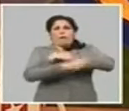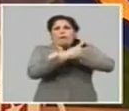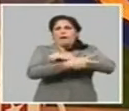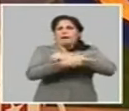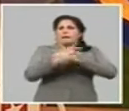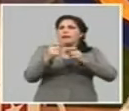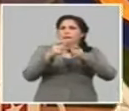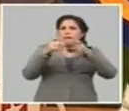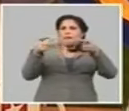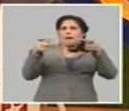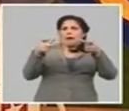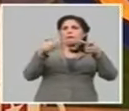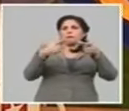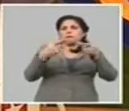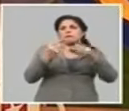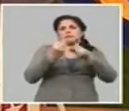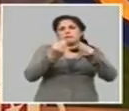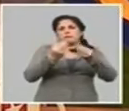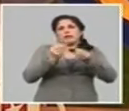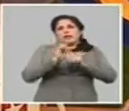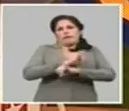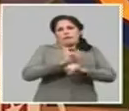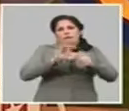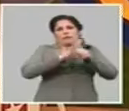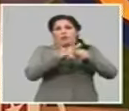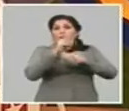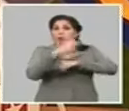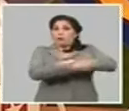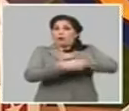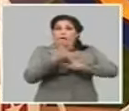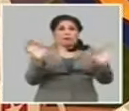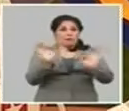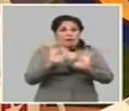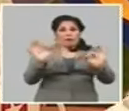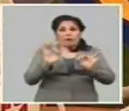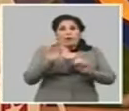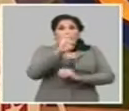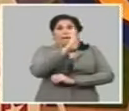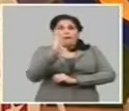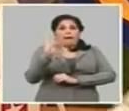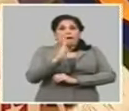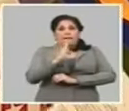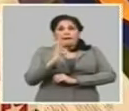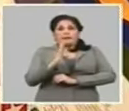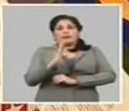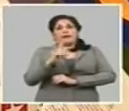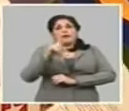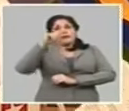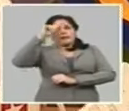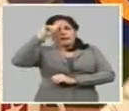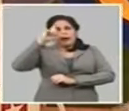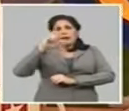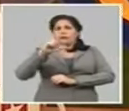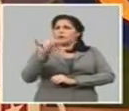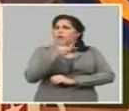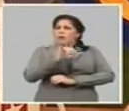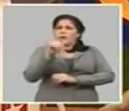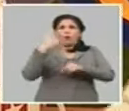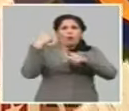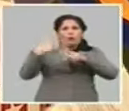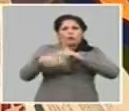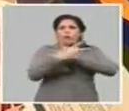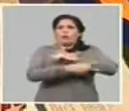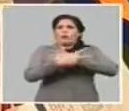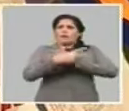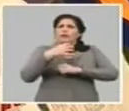estado reportando hay dos países que nos respuestas que son un vélez y sean cristo en el aunque hay algunos reportes